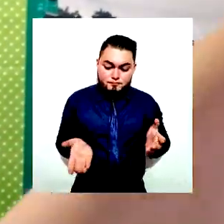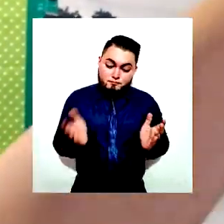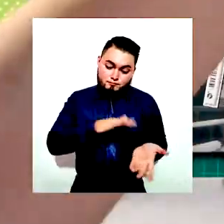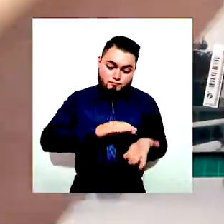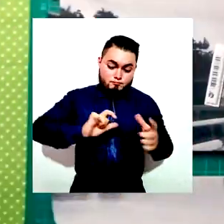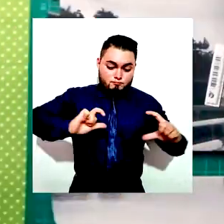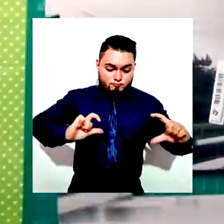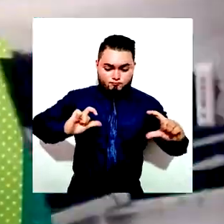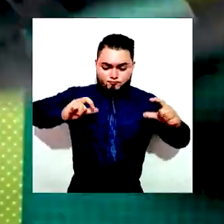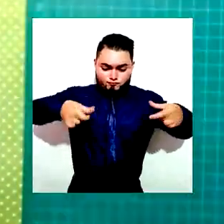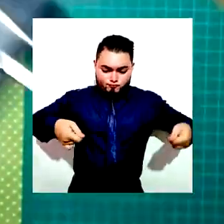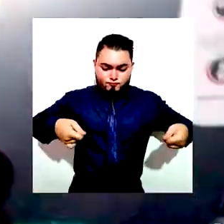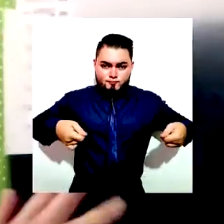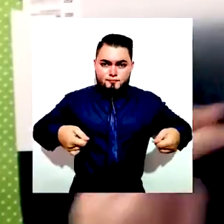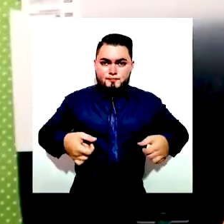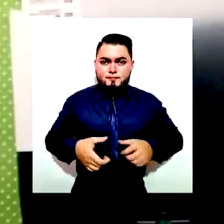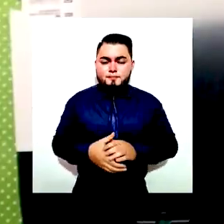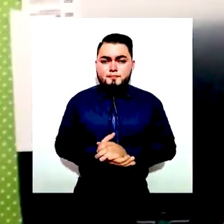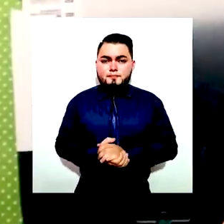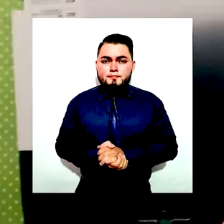y luego por la otra.